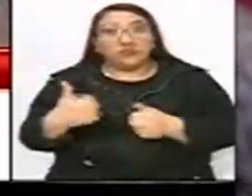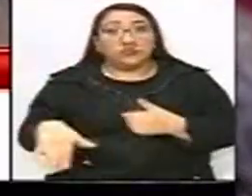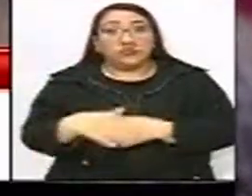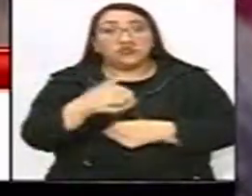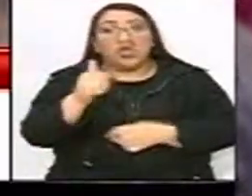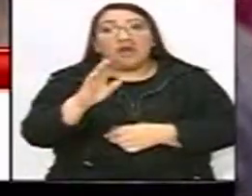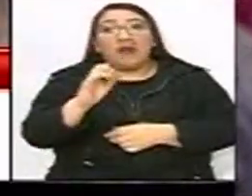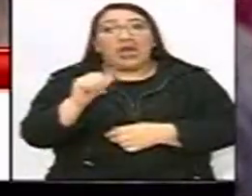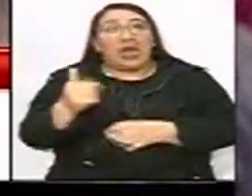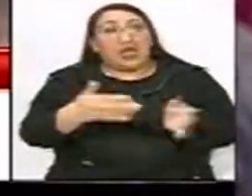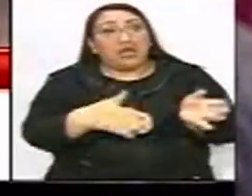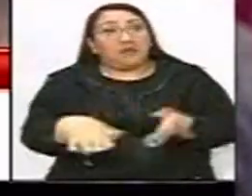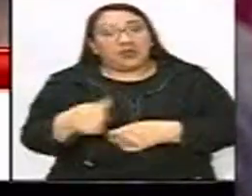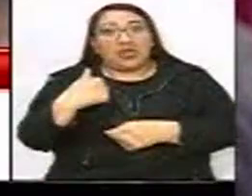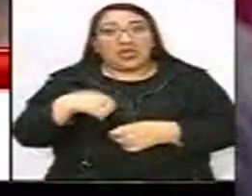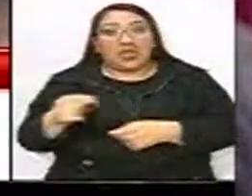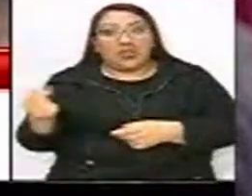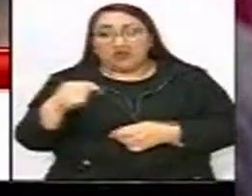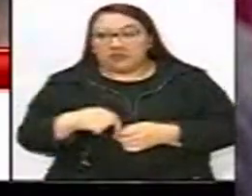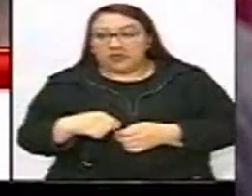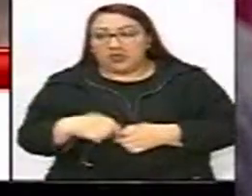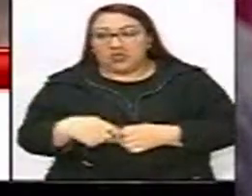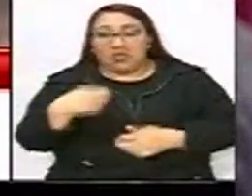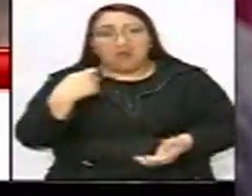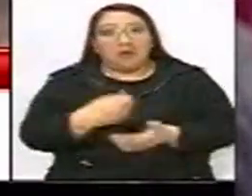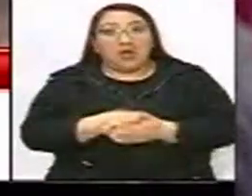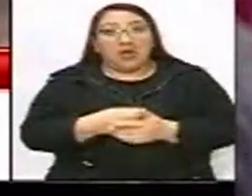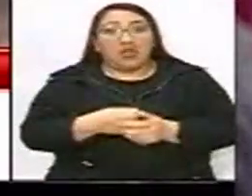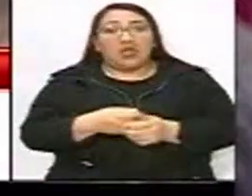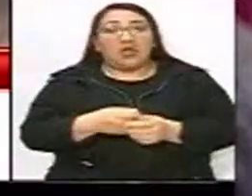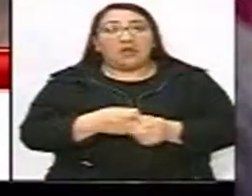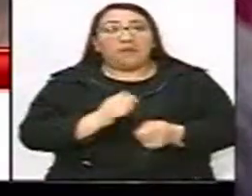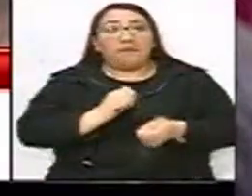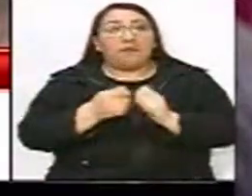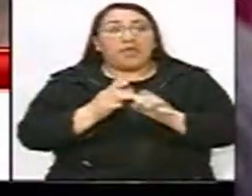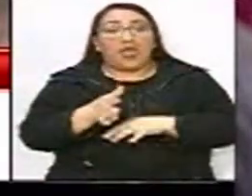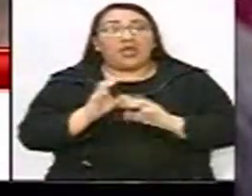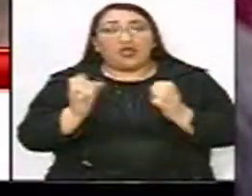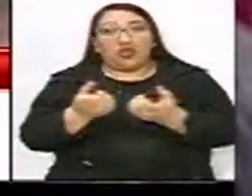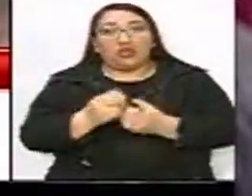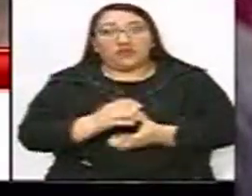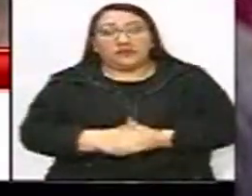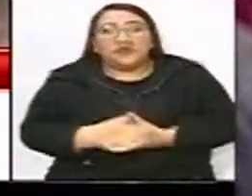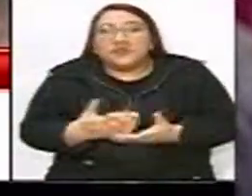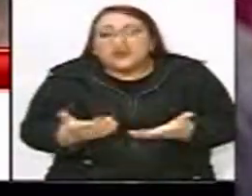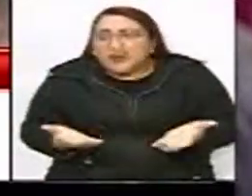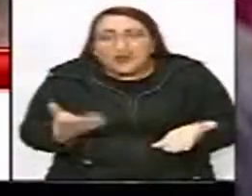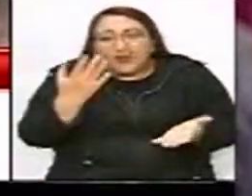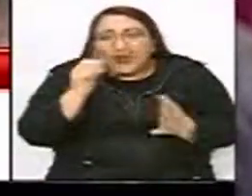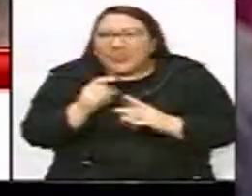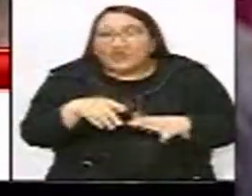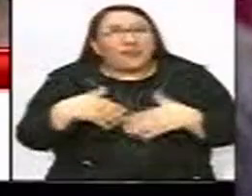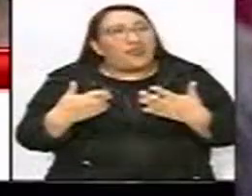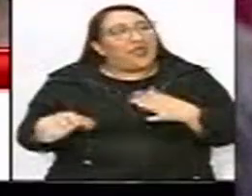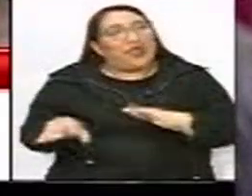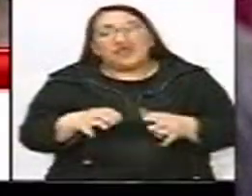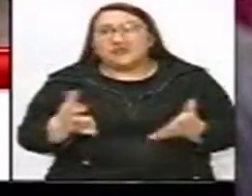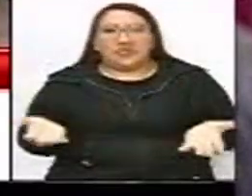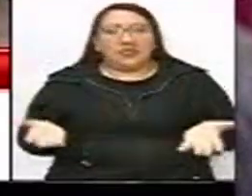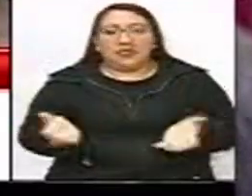Bancay para que el alcalde venga pagando peaje al Congreso, por ejemplo. O sea, eso no se puede